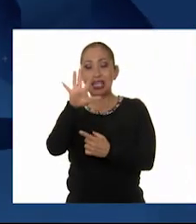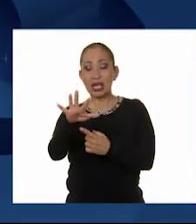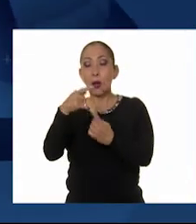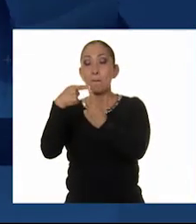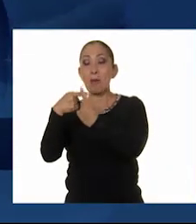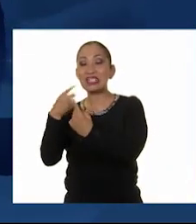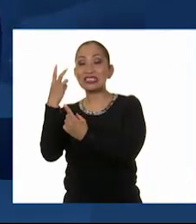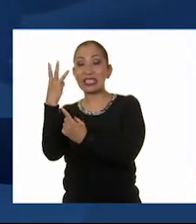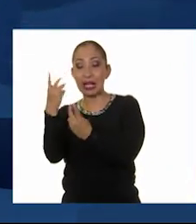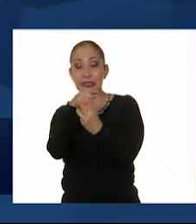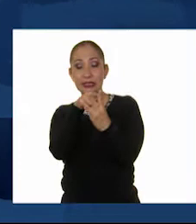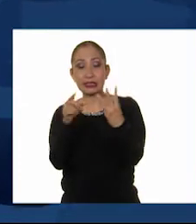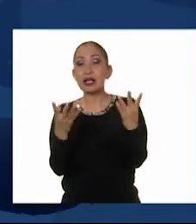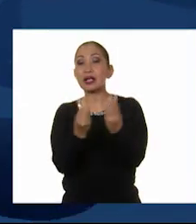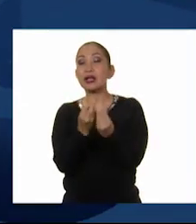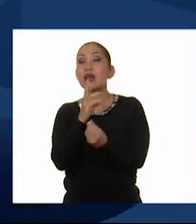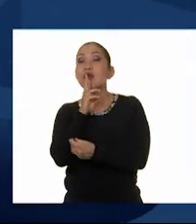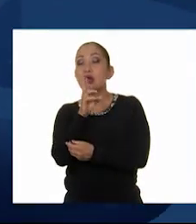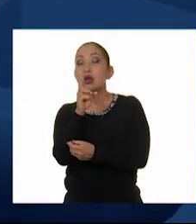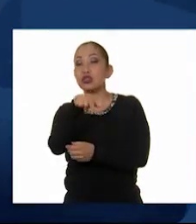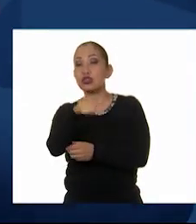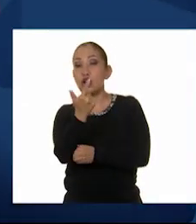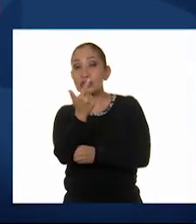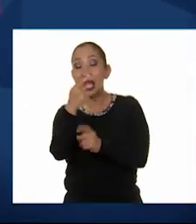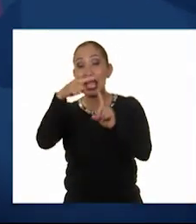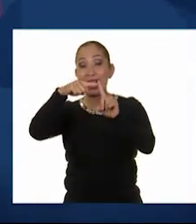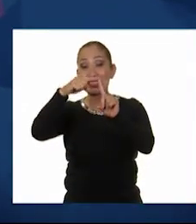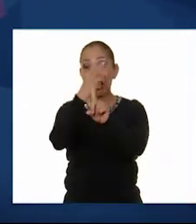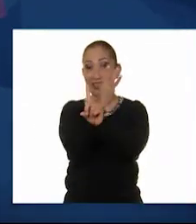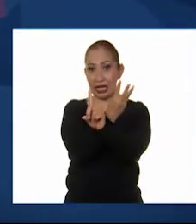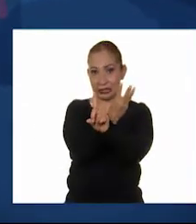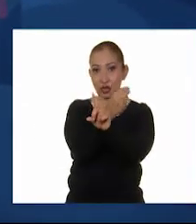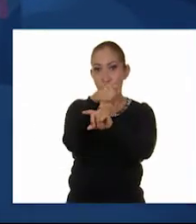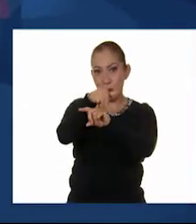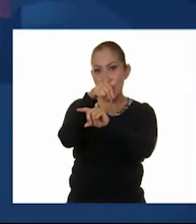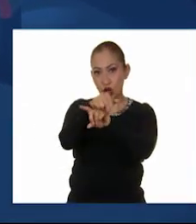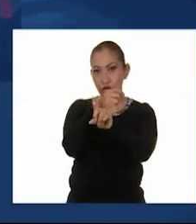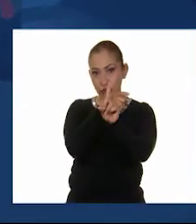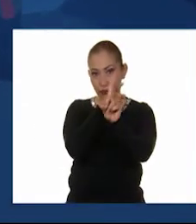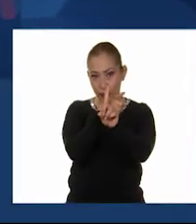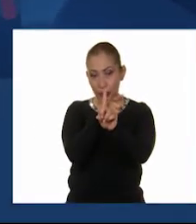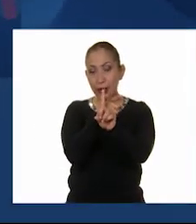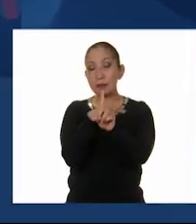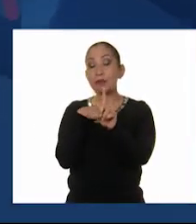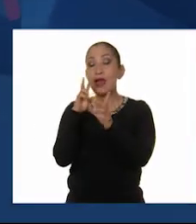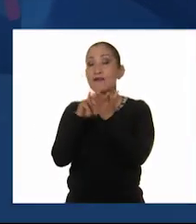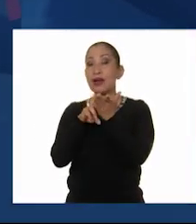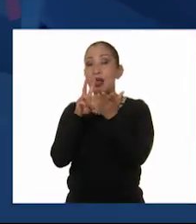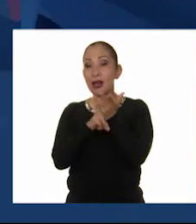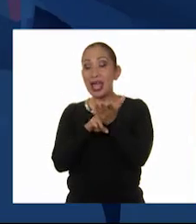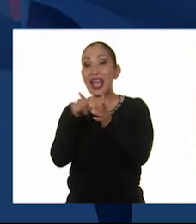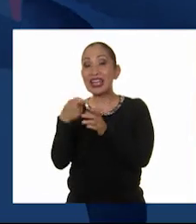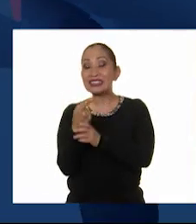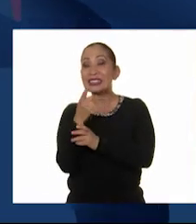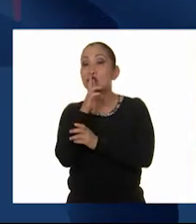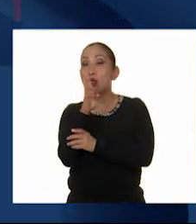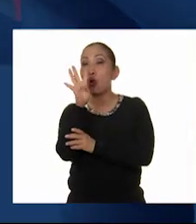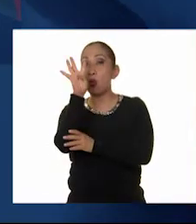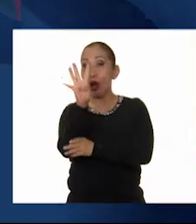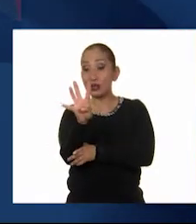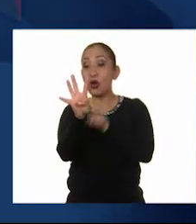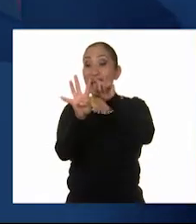más 3 es igual a 12 y se divide entre 3. Entonces, el valor de la media aritmética es 4.